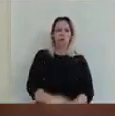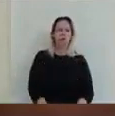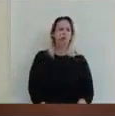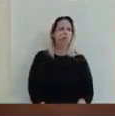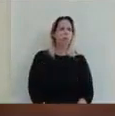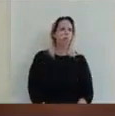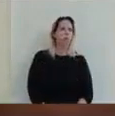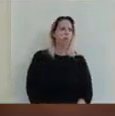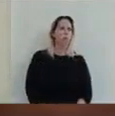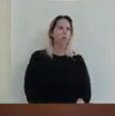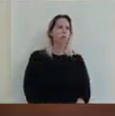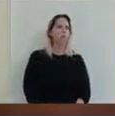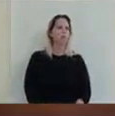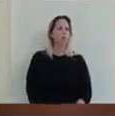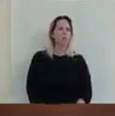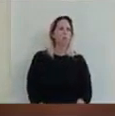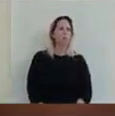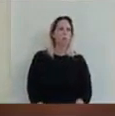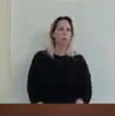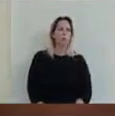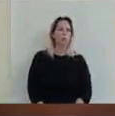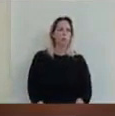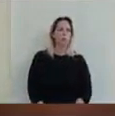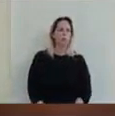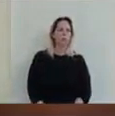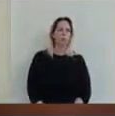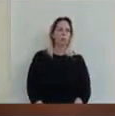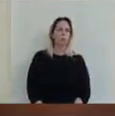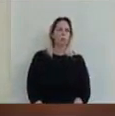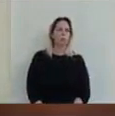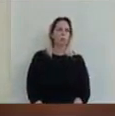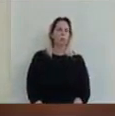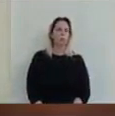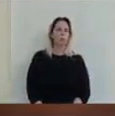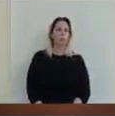iban a ser en un futuro el protocolo de actuación